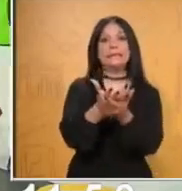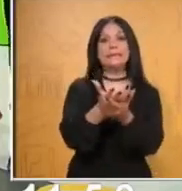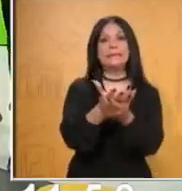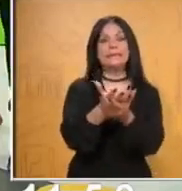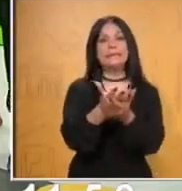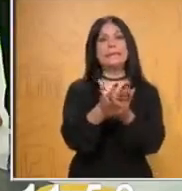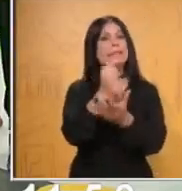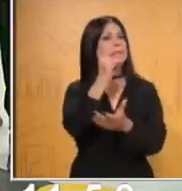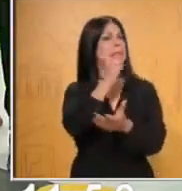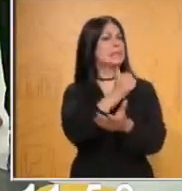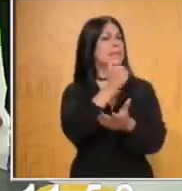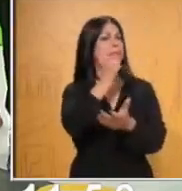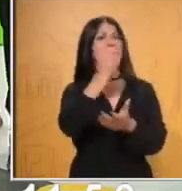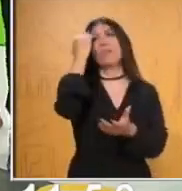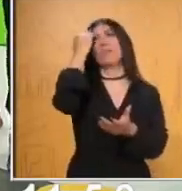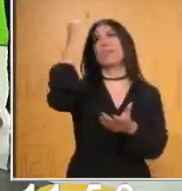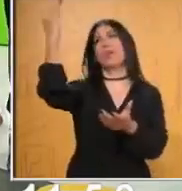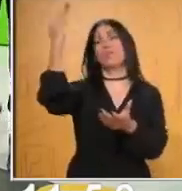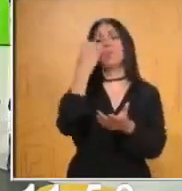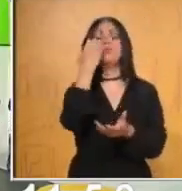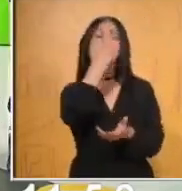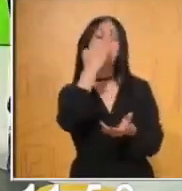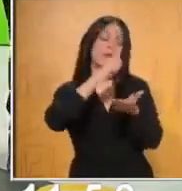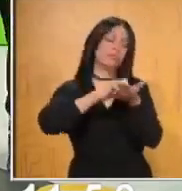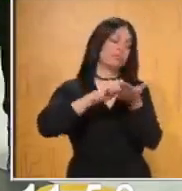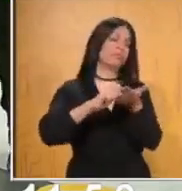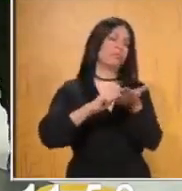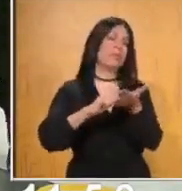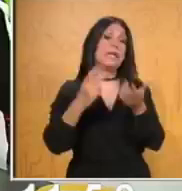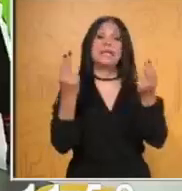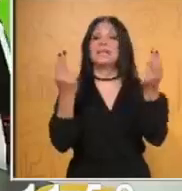llevar cada cierto tiempo determinado. Vamos a hacer